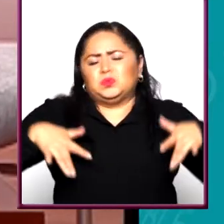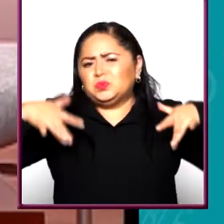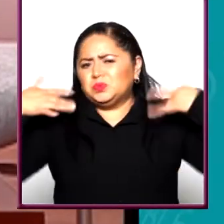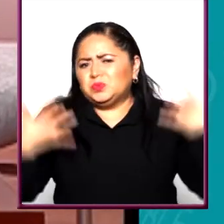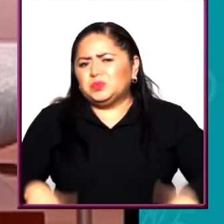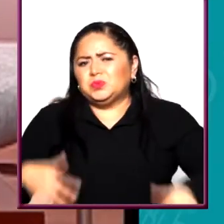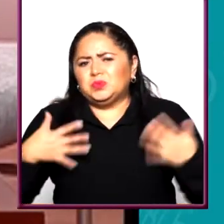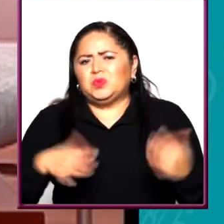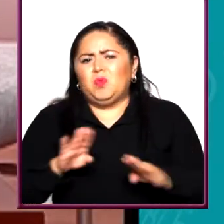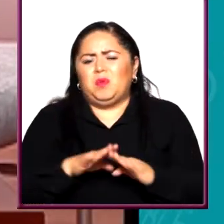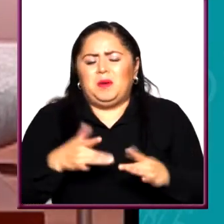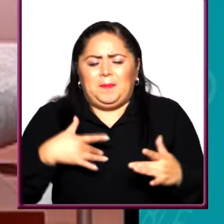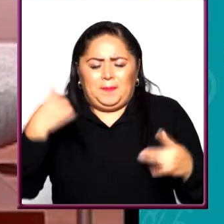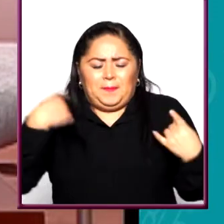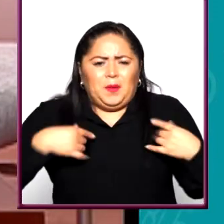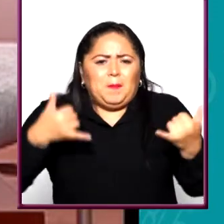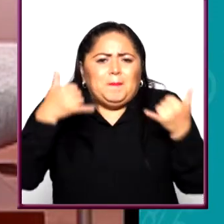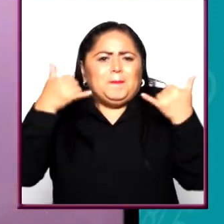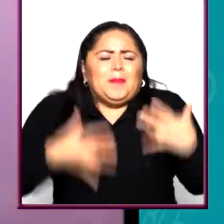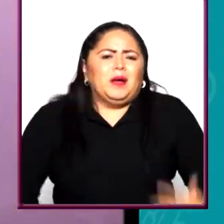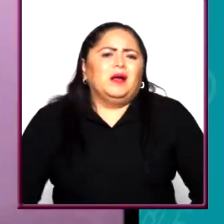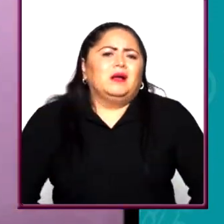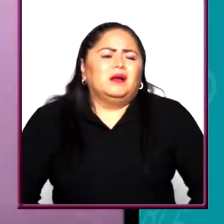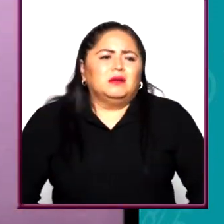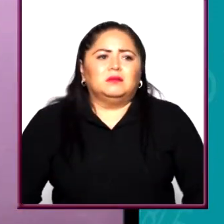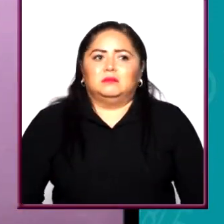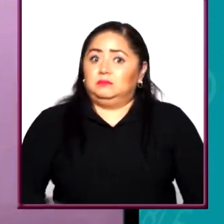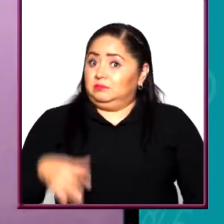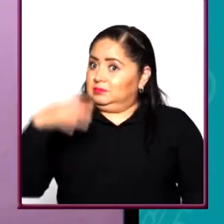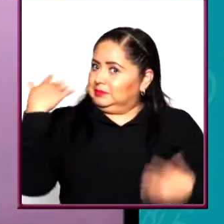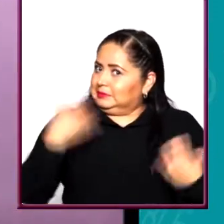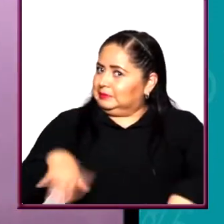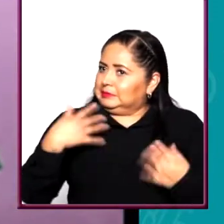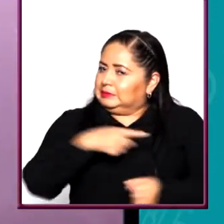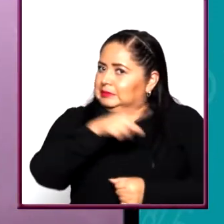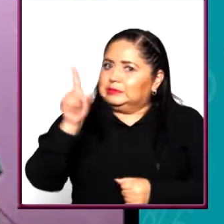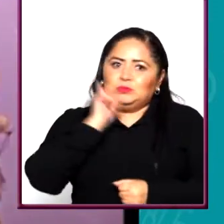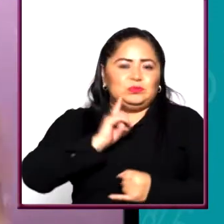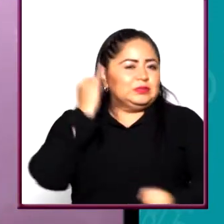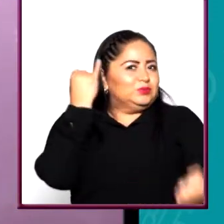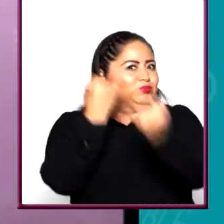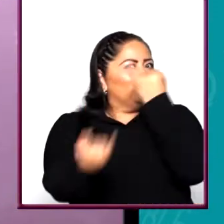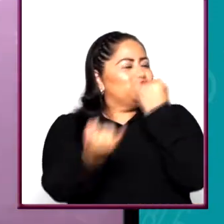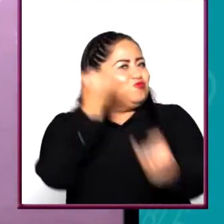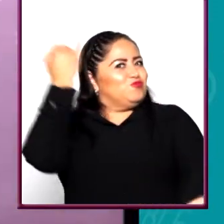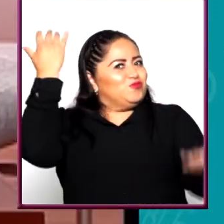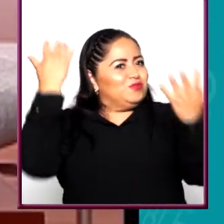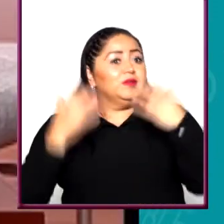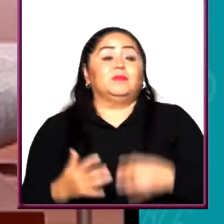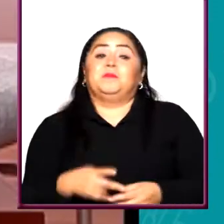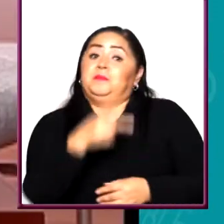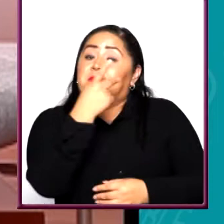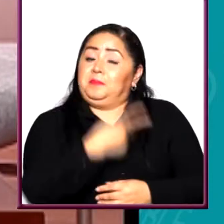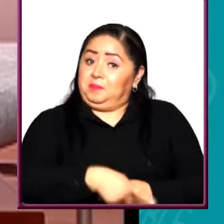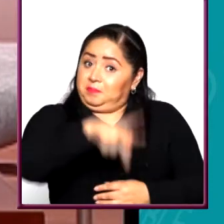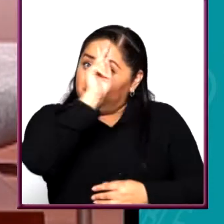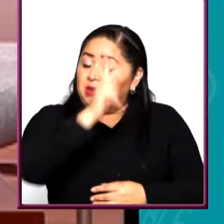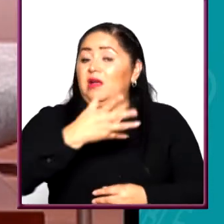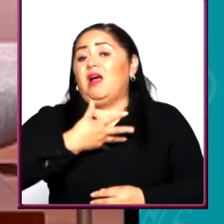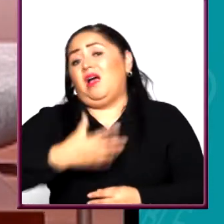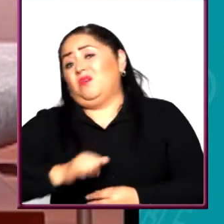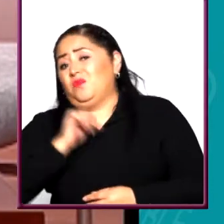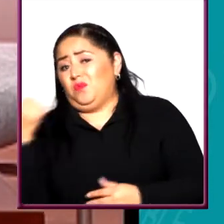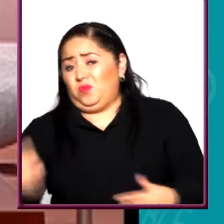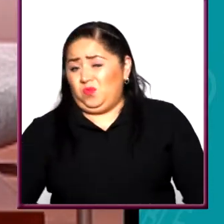se sienten como pesadez en el vientre. ¡Qué afortunadas! ¡Suertudotas! Pero hay